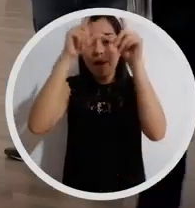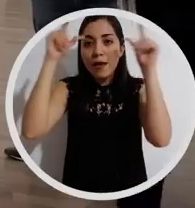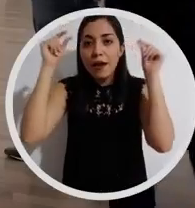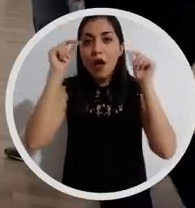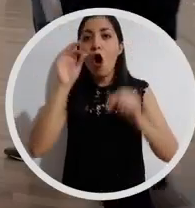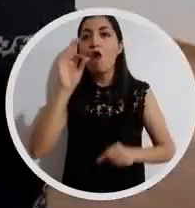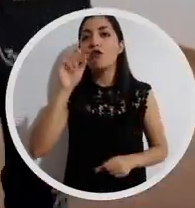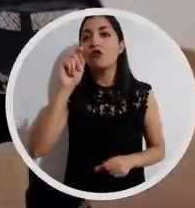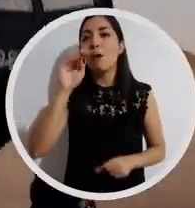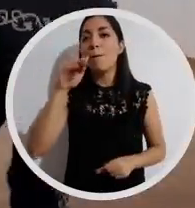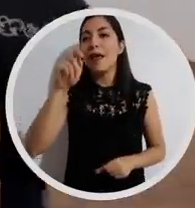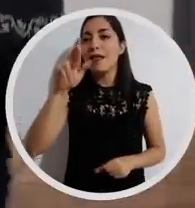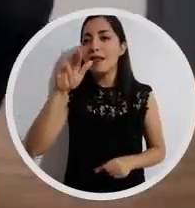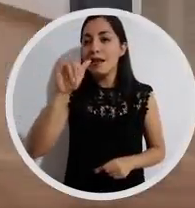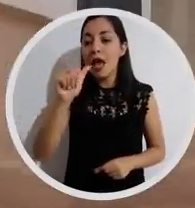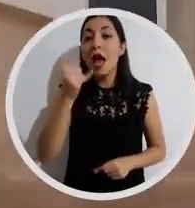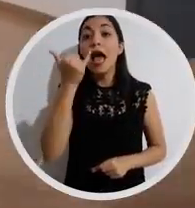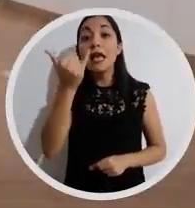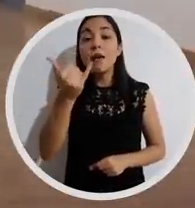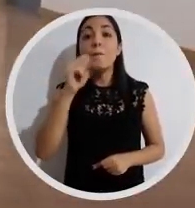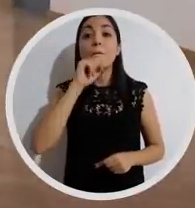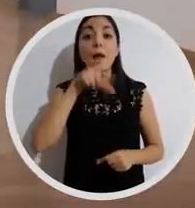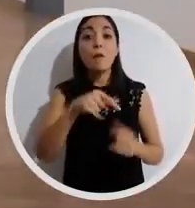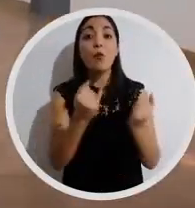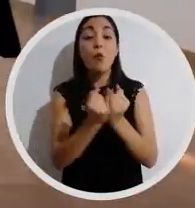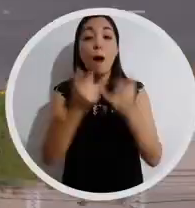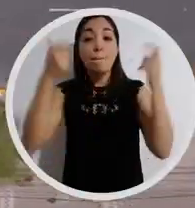y rehabilitamos las de mariachi y tenis.